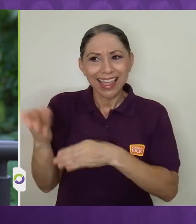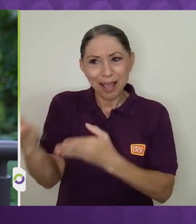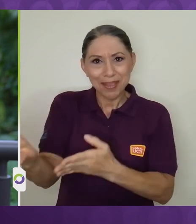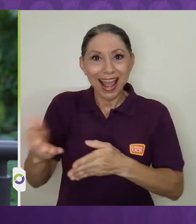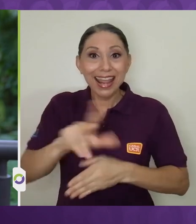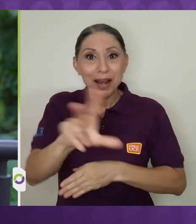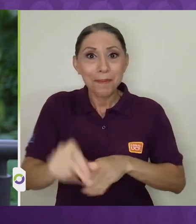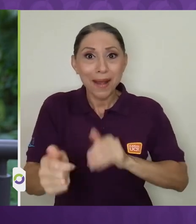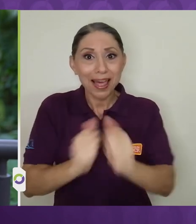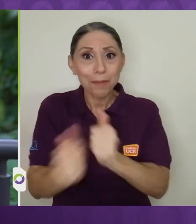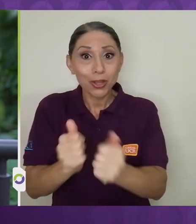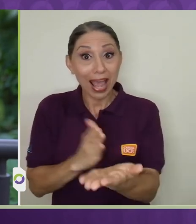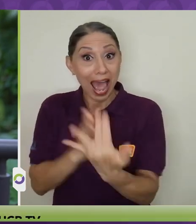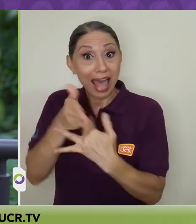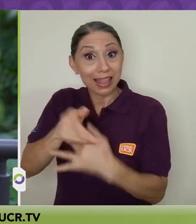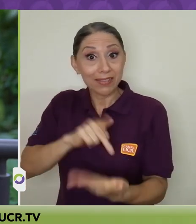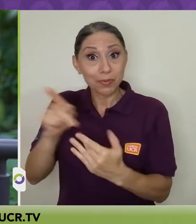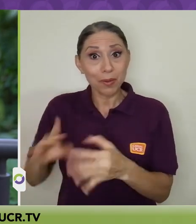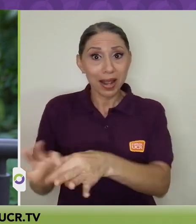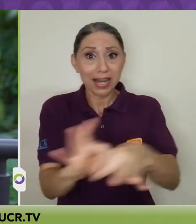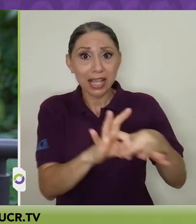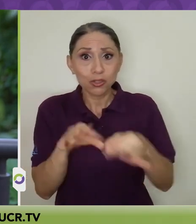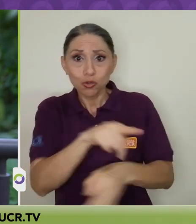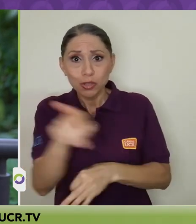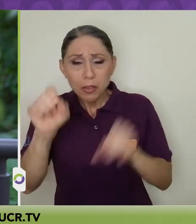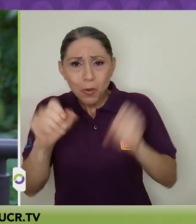paradeporte. Por supuesto que a través de Nexos usted puede